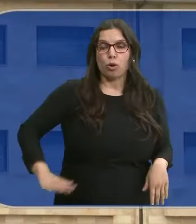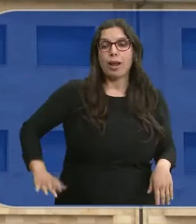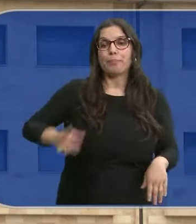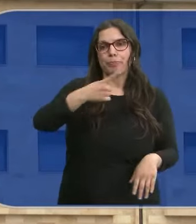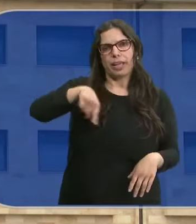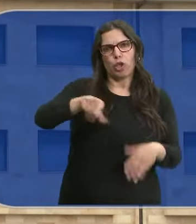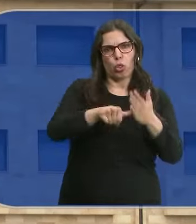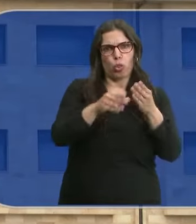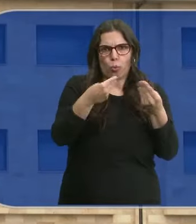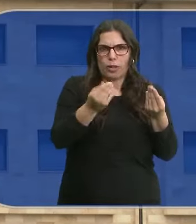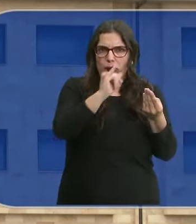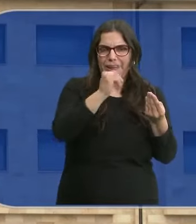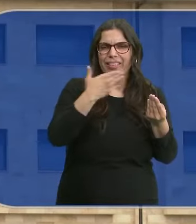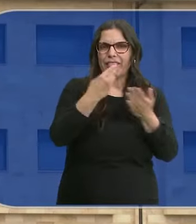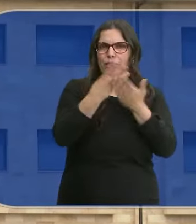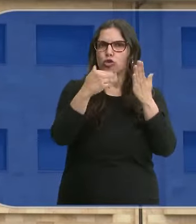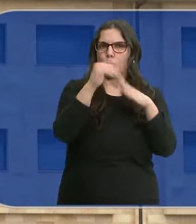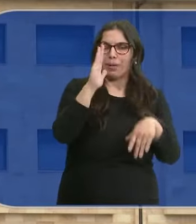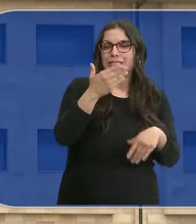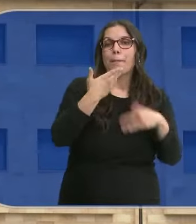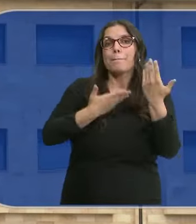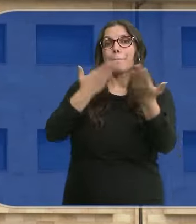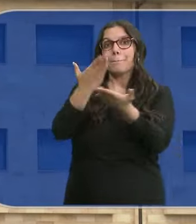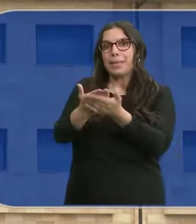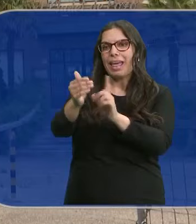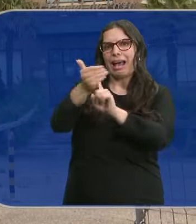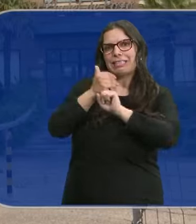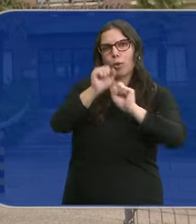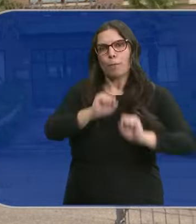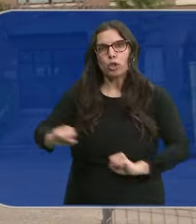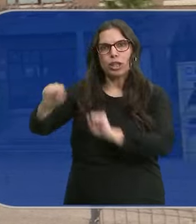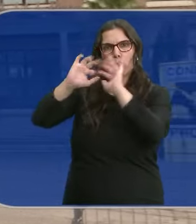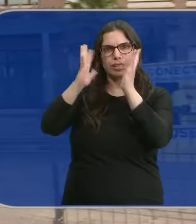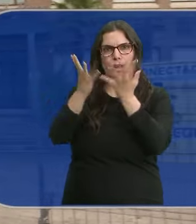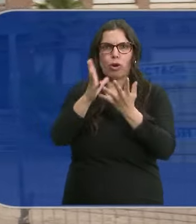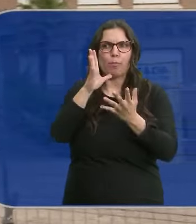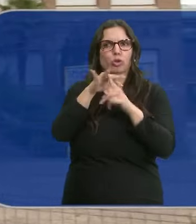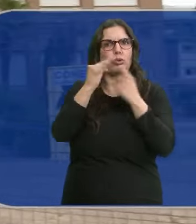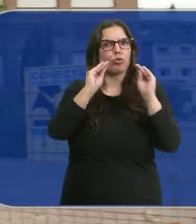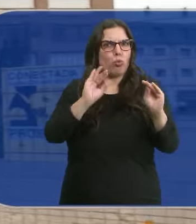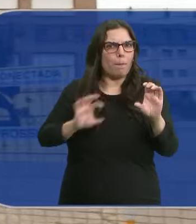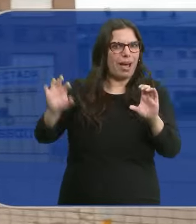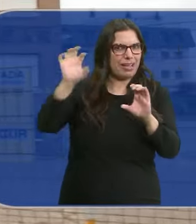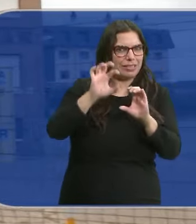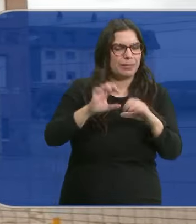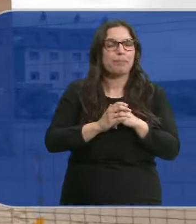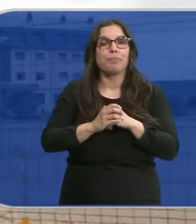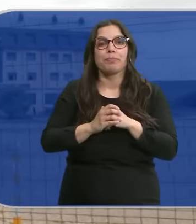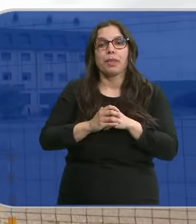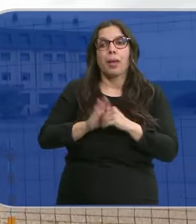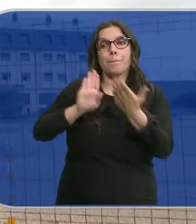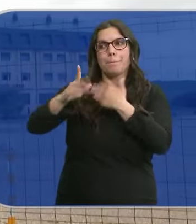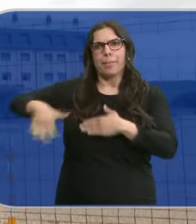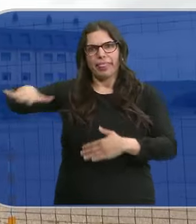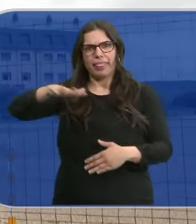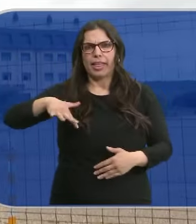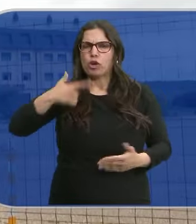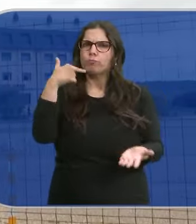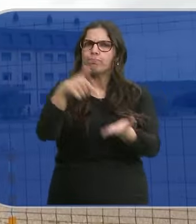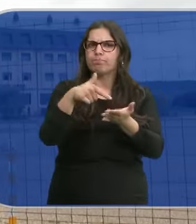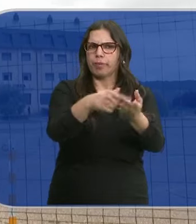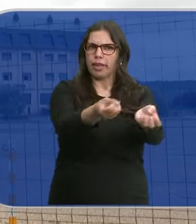personas documentadas, mayores de edad y que han solicitado asilo y protección internacional. Los vecinos de la zona exigen información